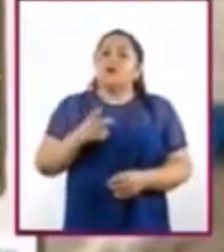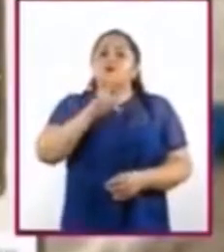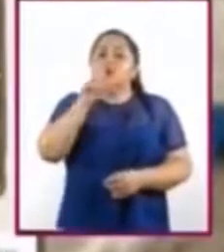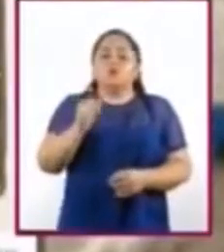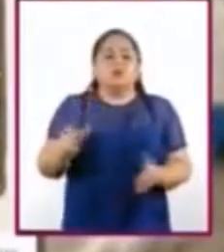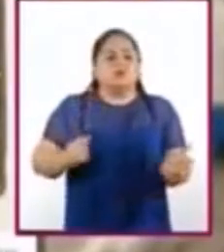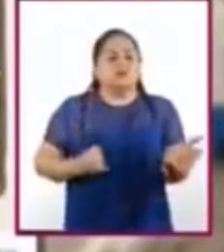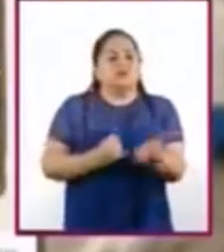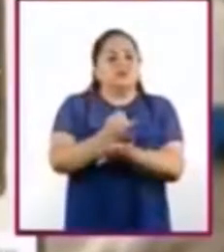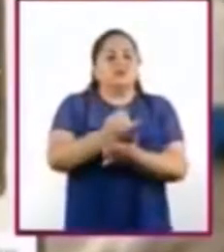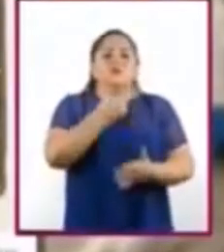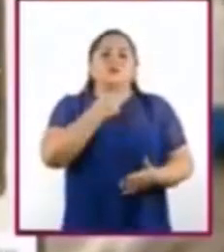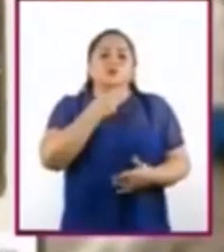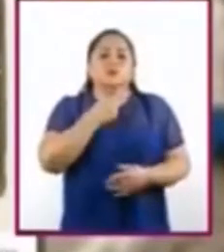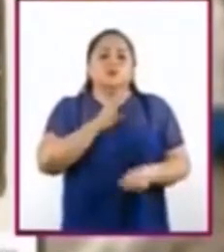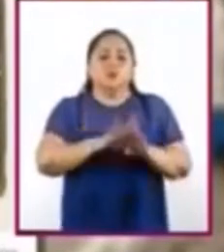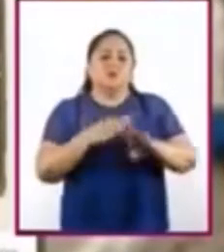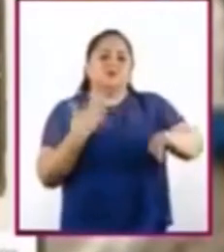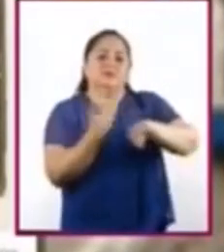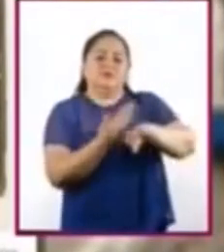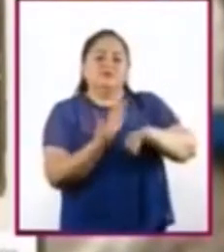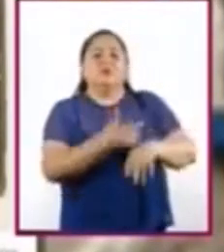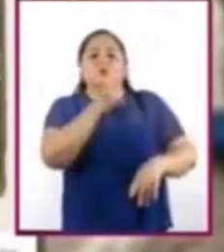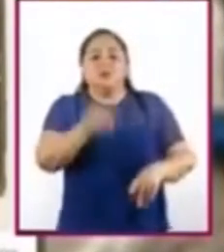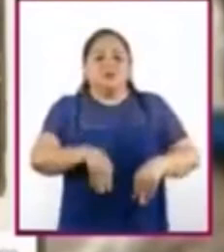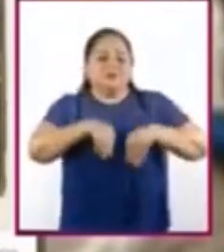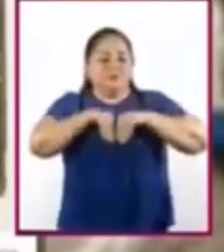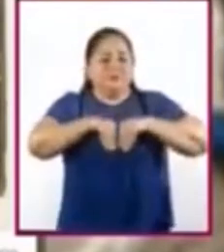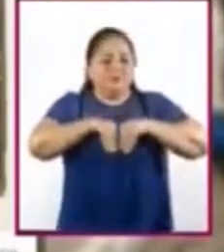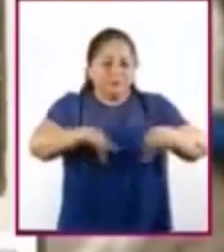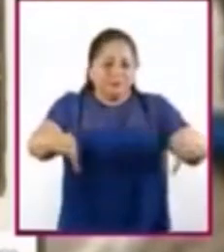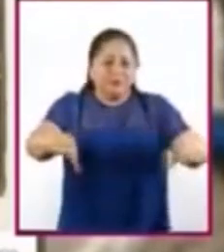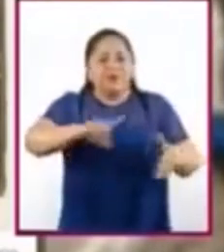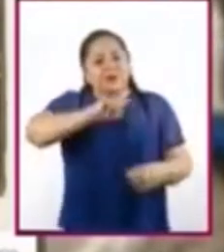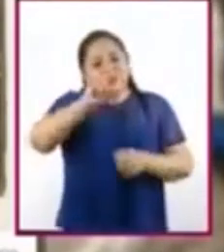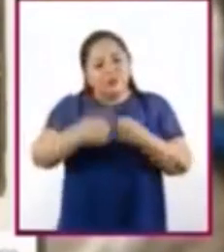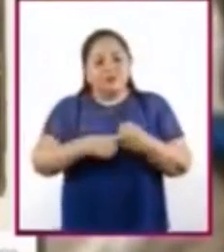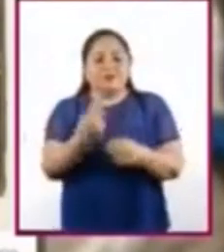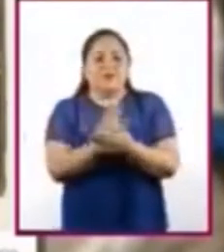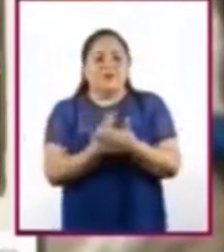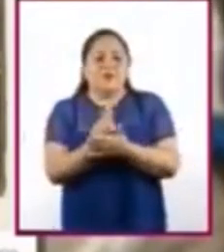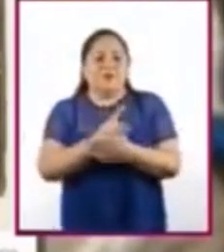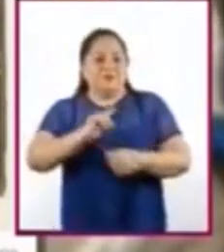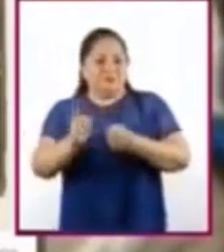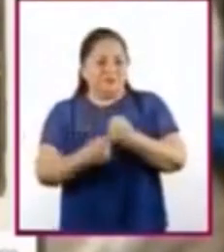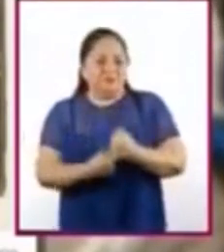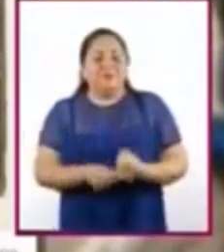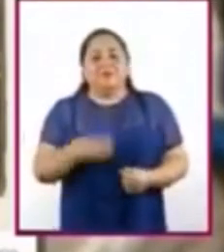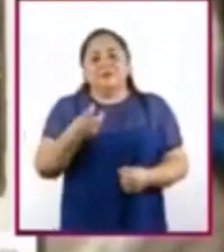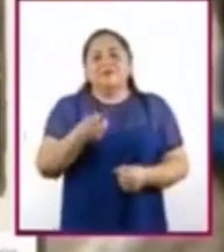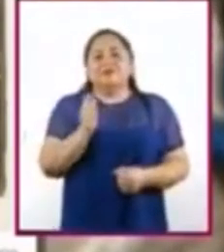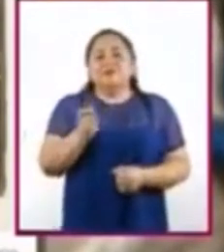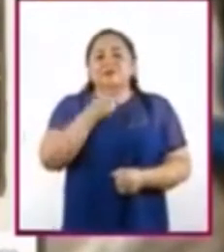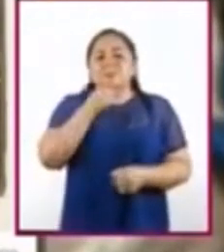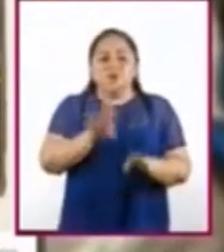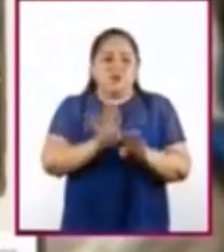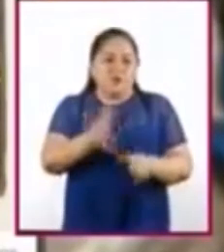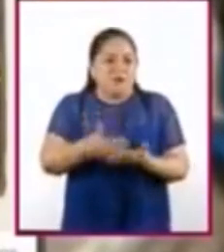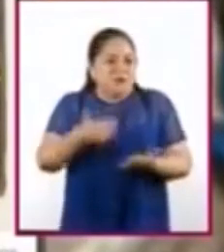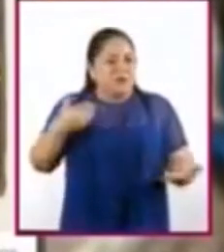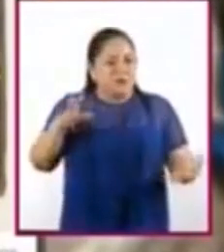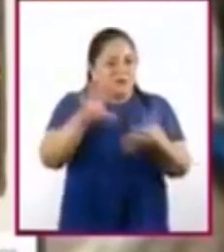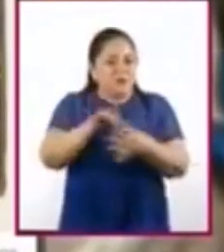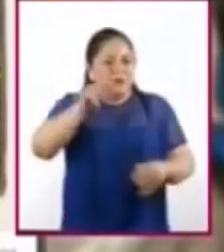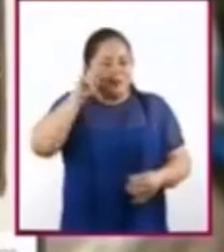una postura crítica y la difundió a través de estas caricaturas, en las que, como ya hemos